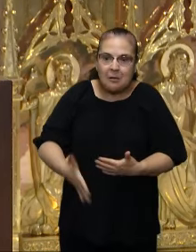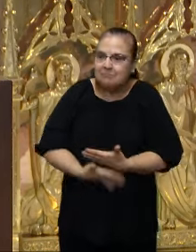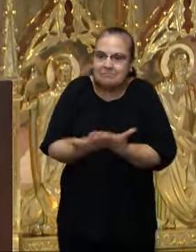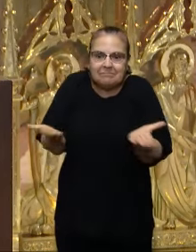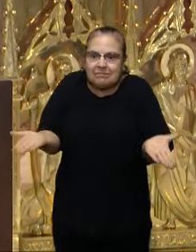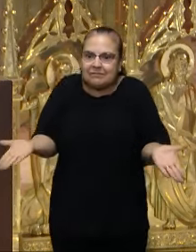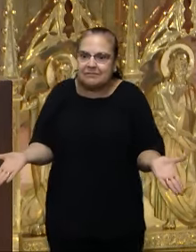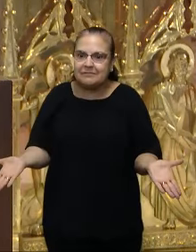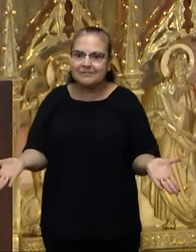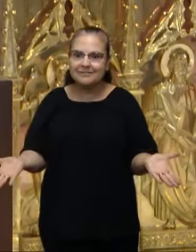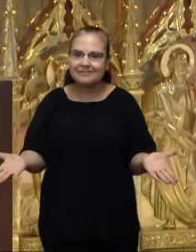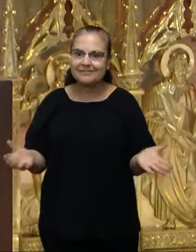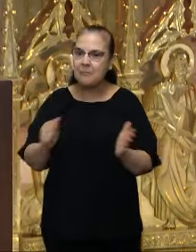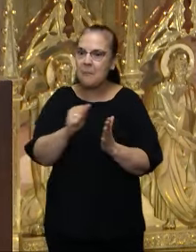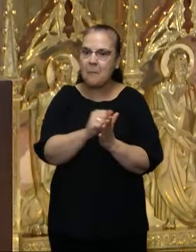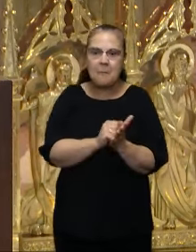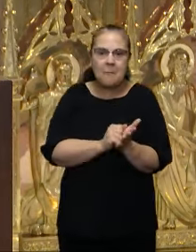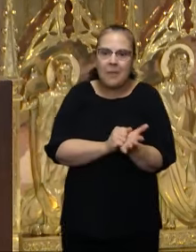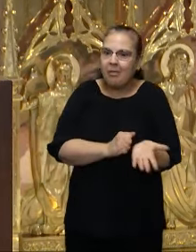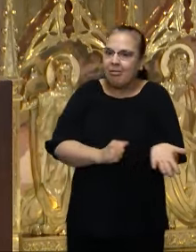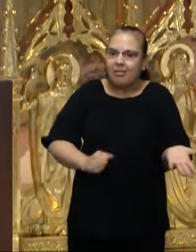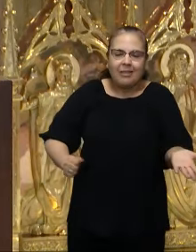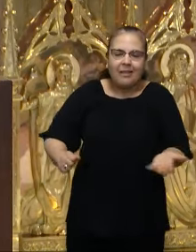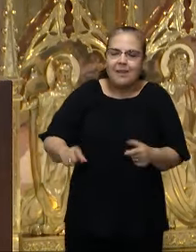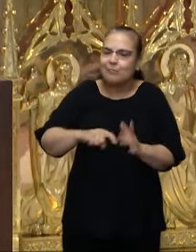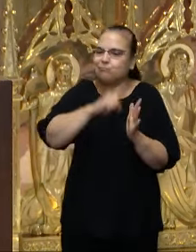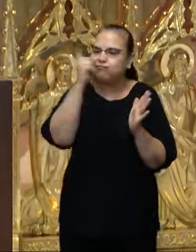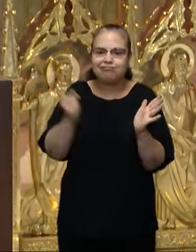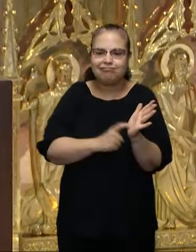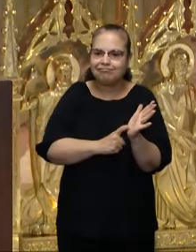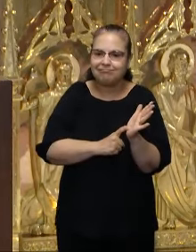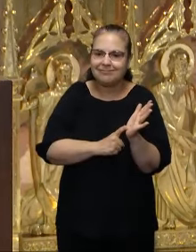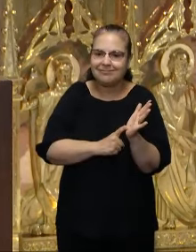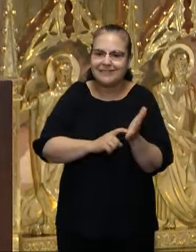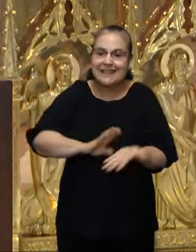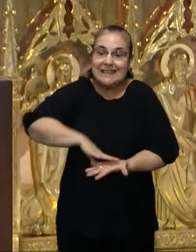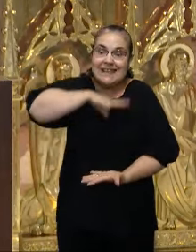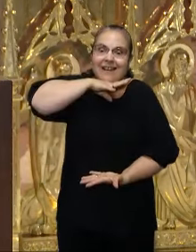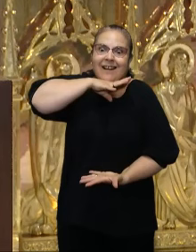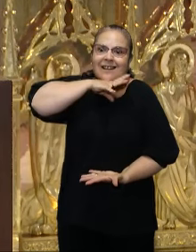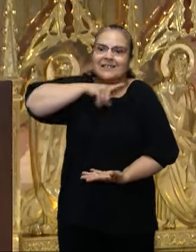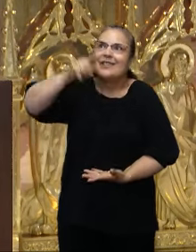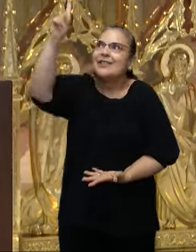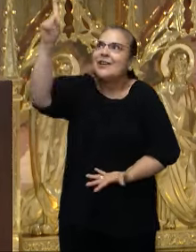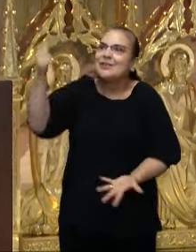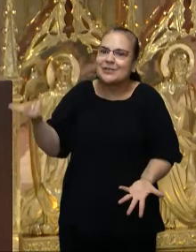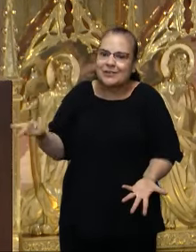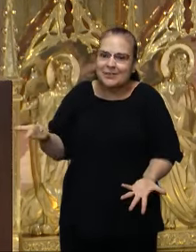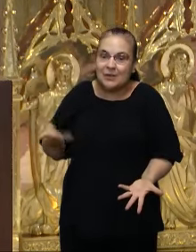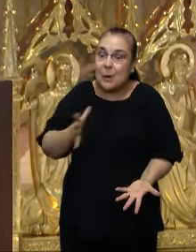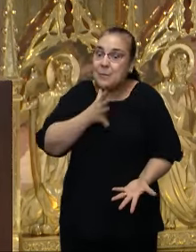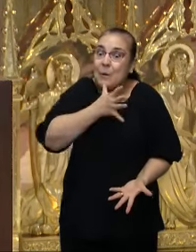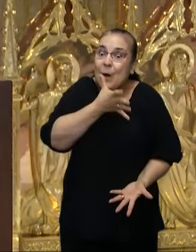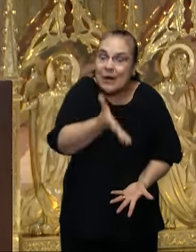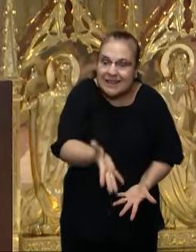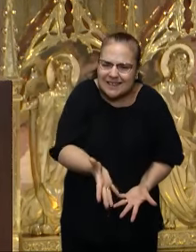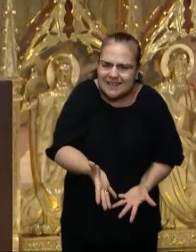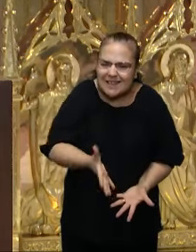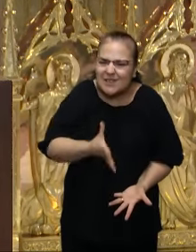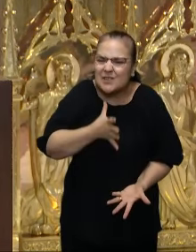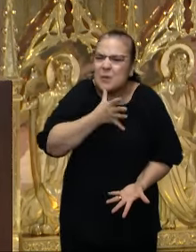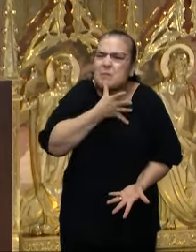fiarnos y el vaciarnos de nosotros mismos y llenarnos de Dios, repito,